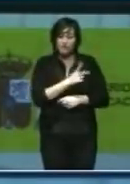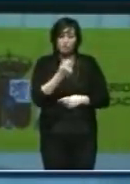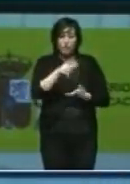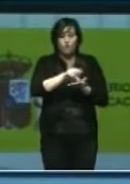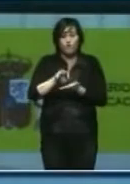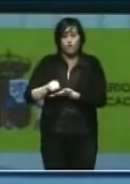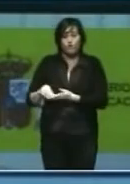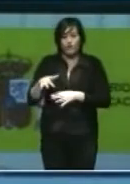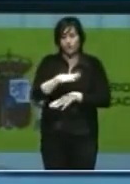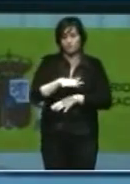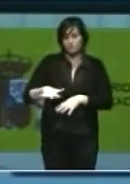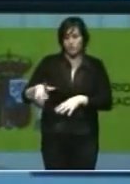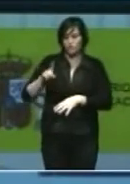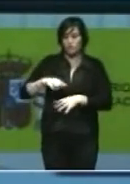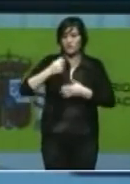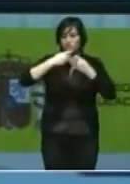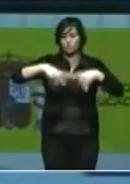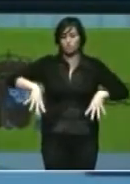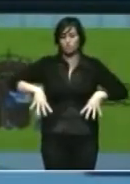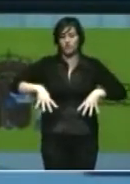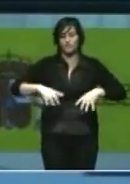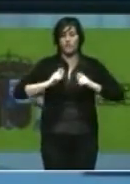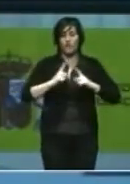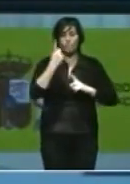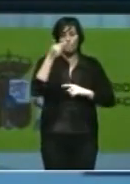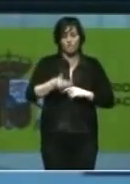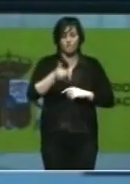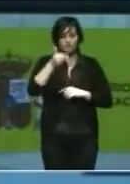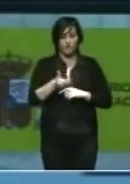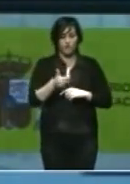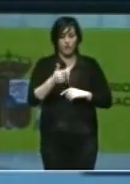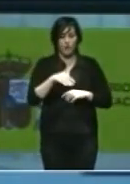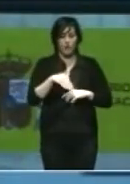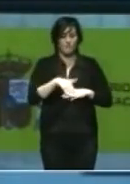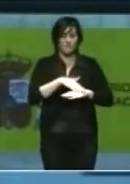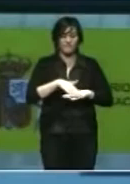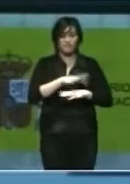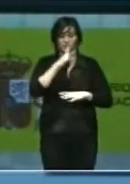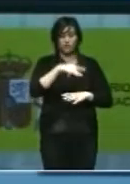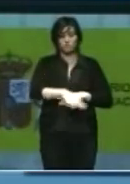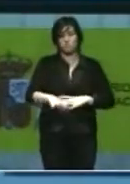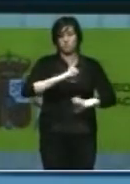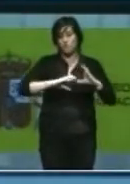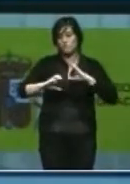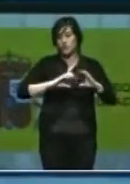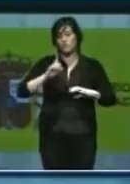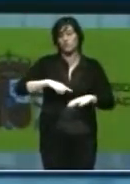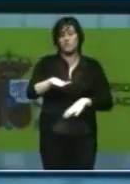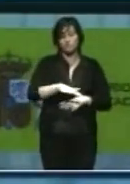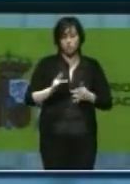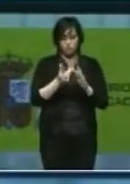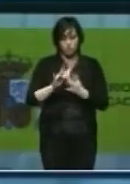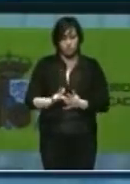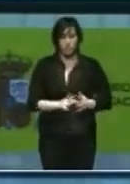recoger estos espacios y estructurarse, dando una gran importancia fundamentalmente a los espacios de comunicación, a los espacios de